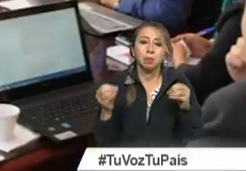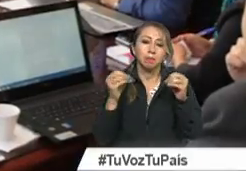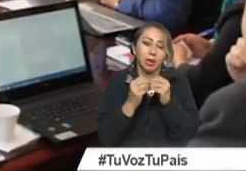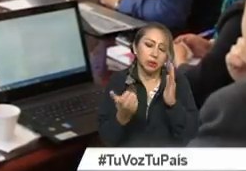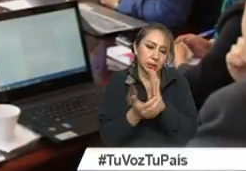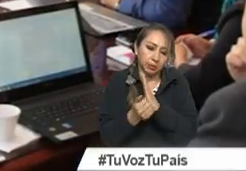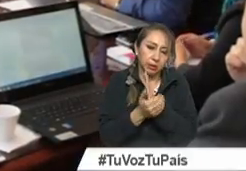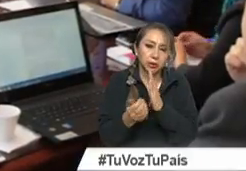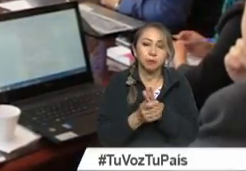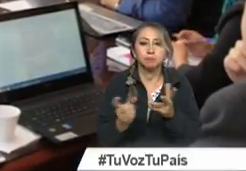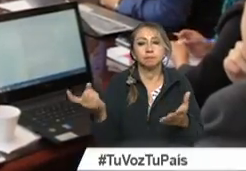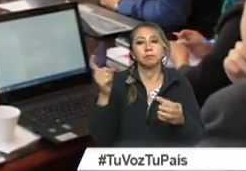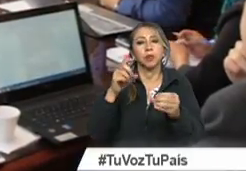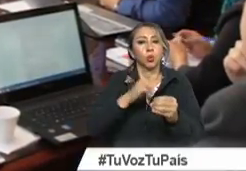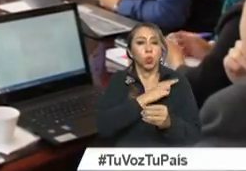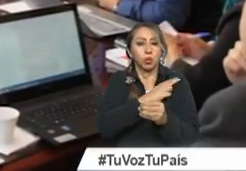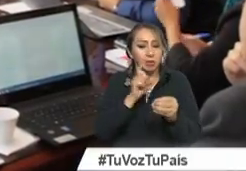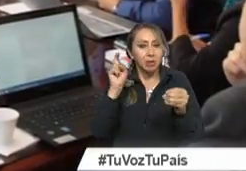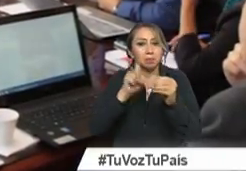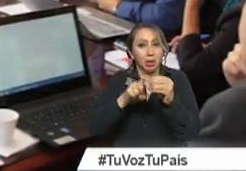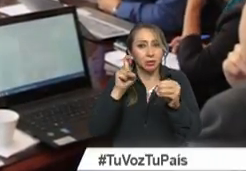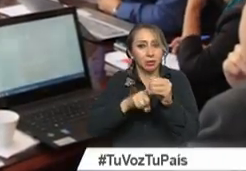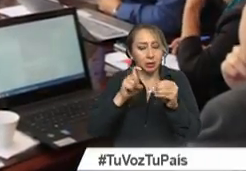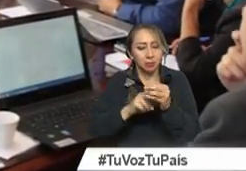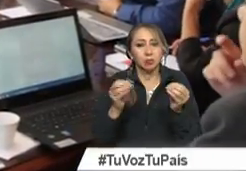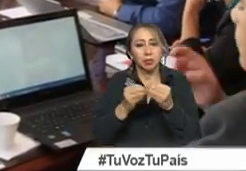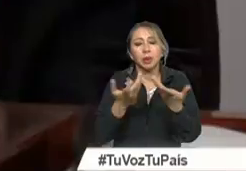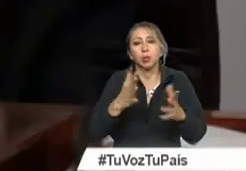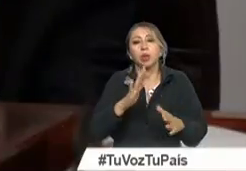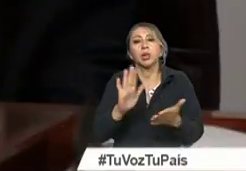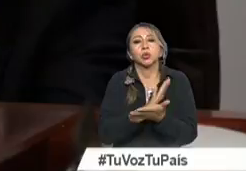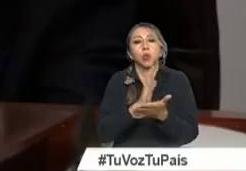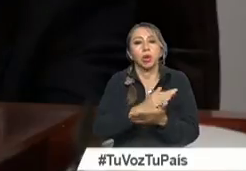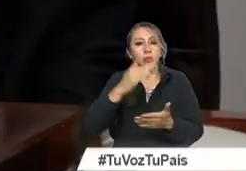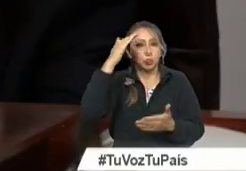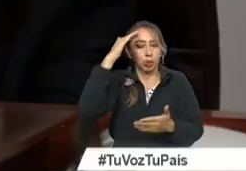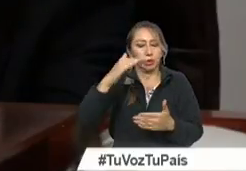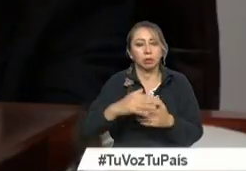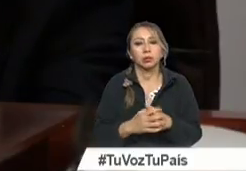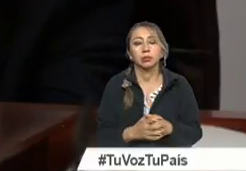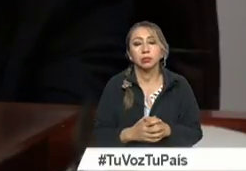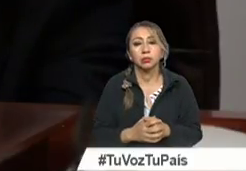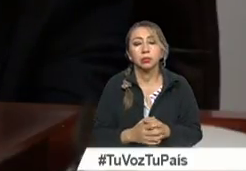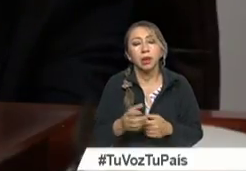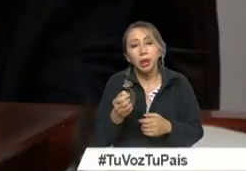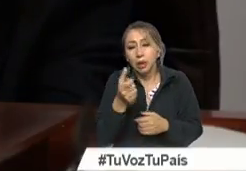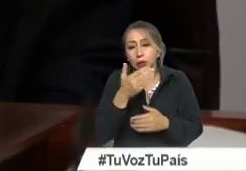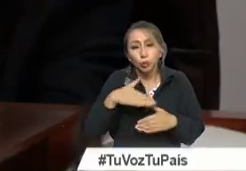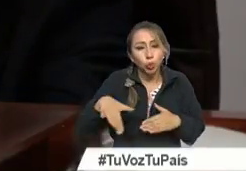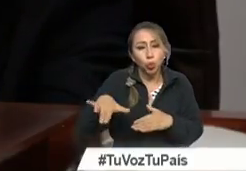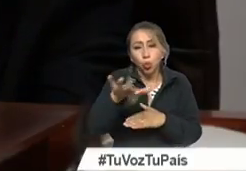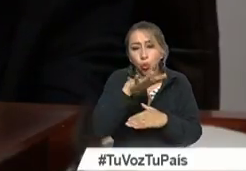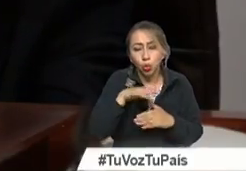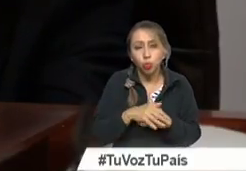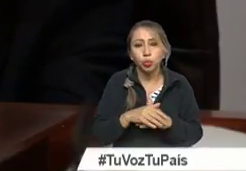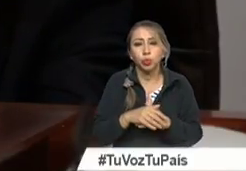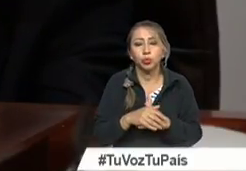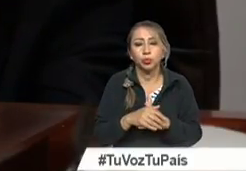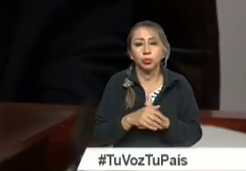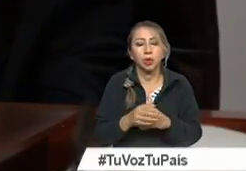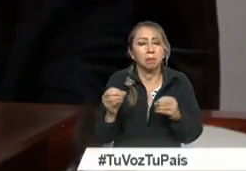capacidad de admisión en las universidades y escuelas politécnicas en casi todos los casos